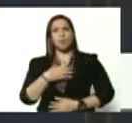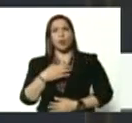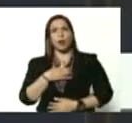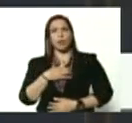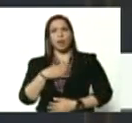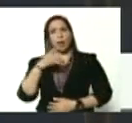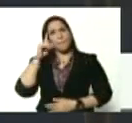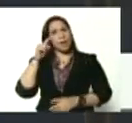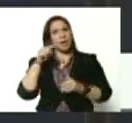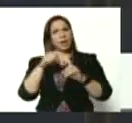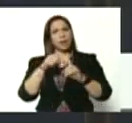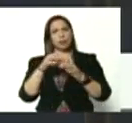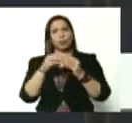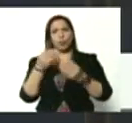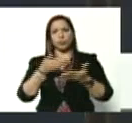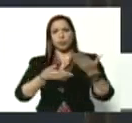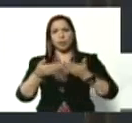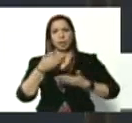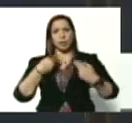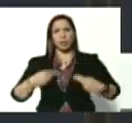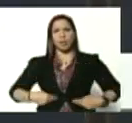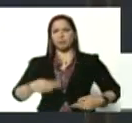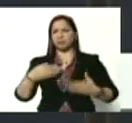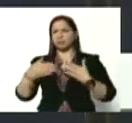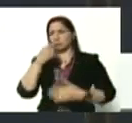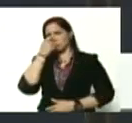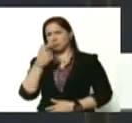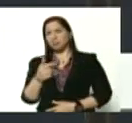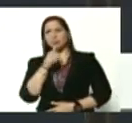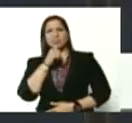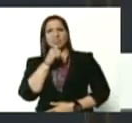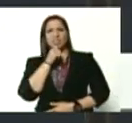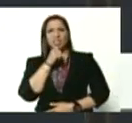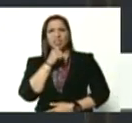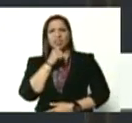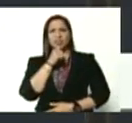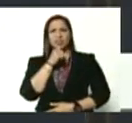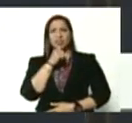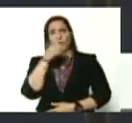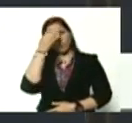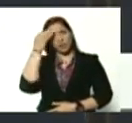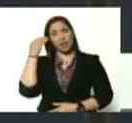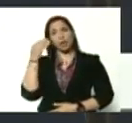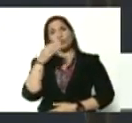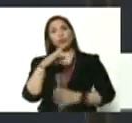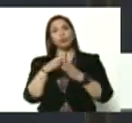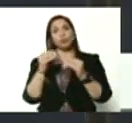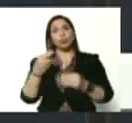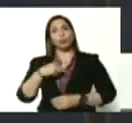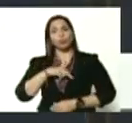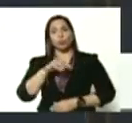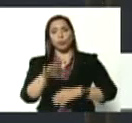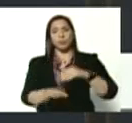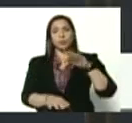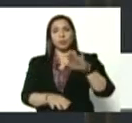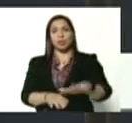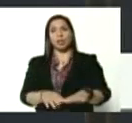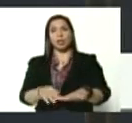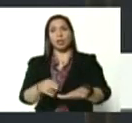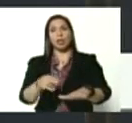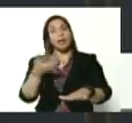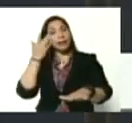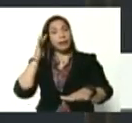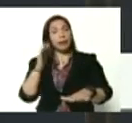solidaridad humana no me importa a quien pise olvidando que todos somos pisados por los que se creen que están más